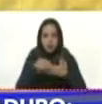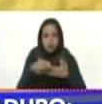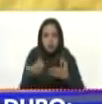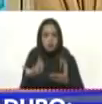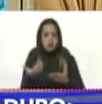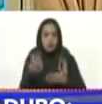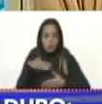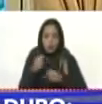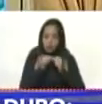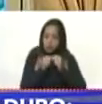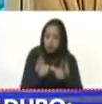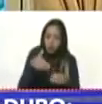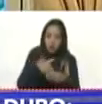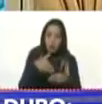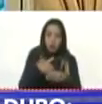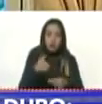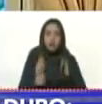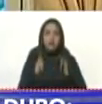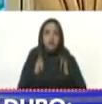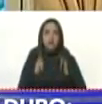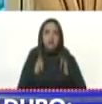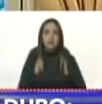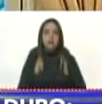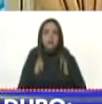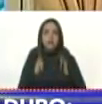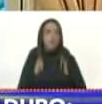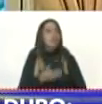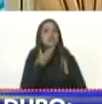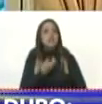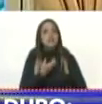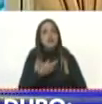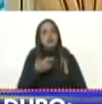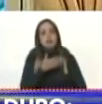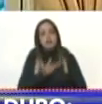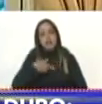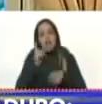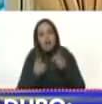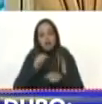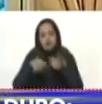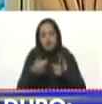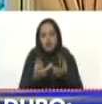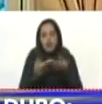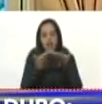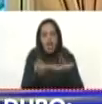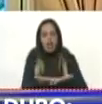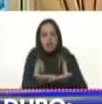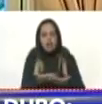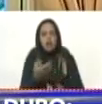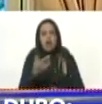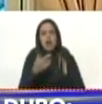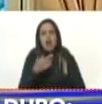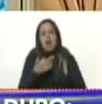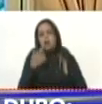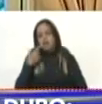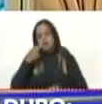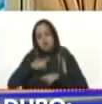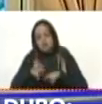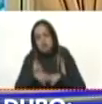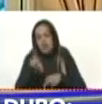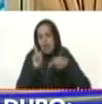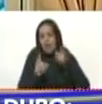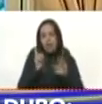ahorras, los tienes ahí. Ah, si en diciembre quieres hacer un regalito bonito a un nieto, una nieta, usted se va con su